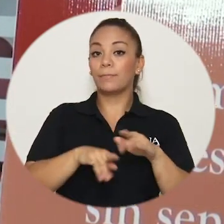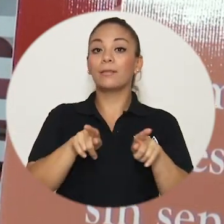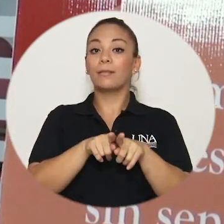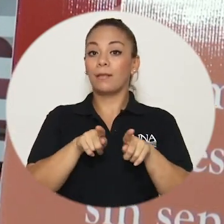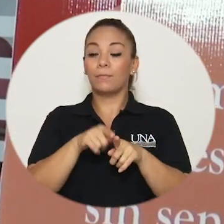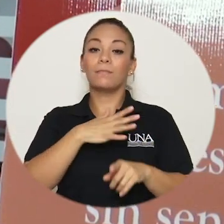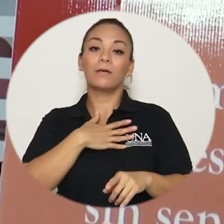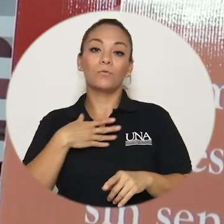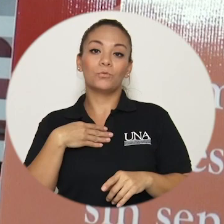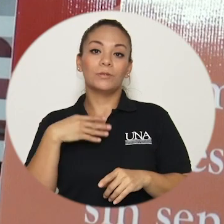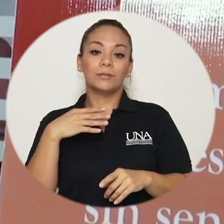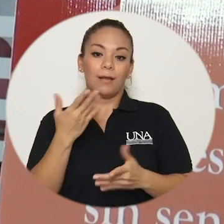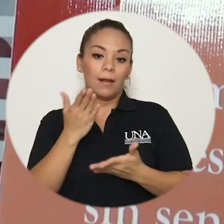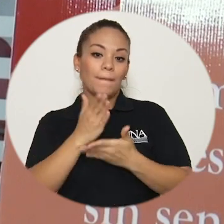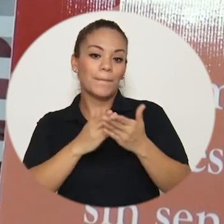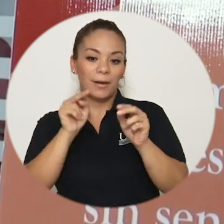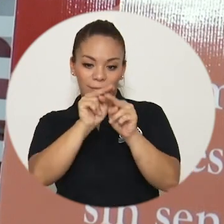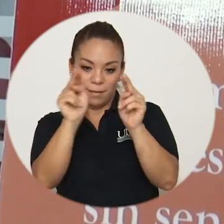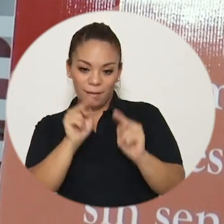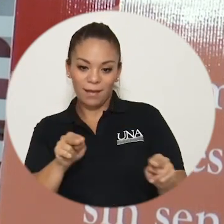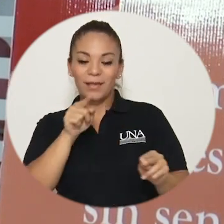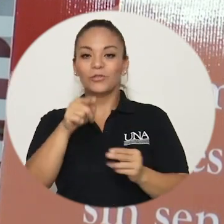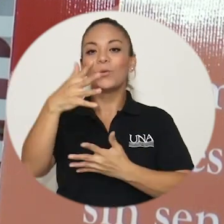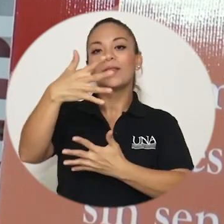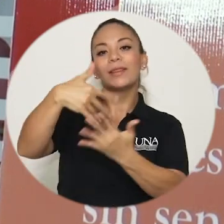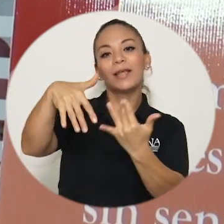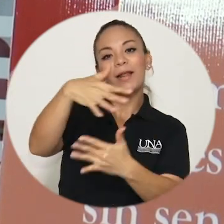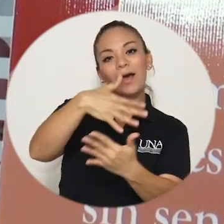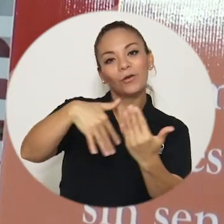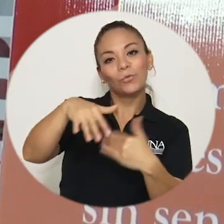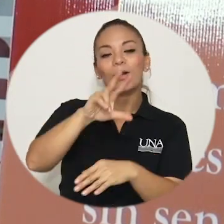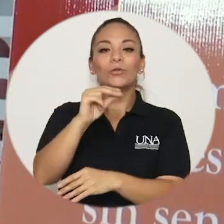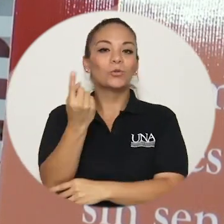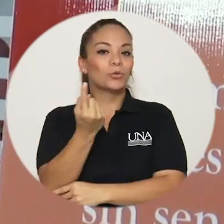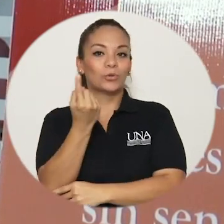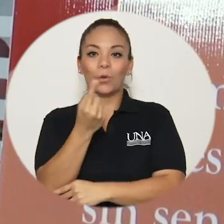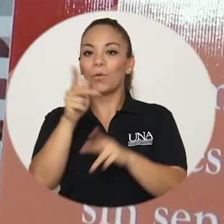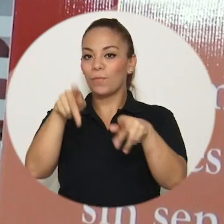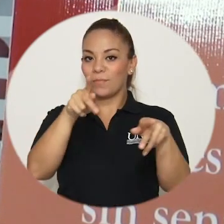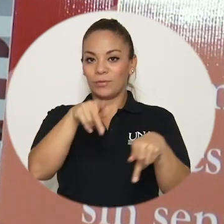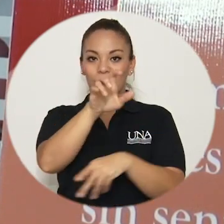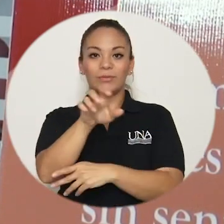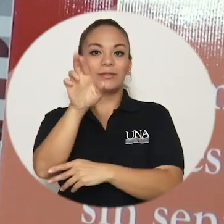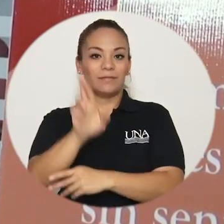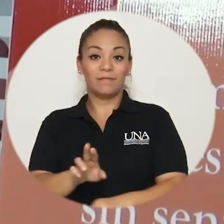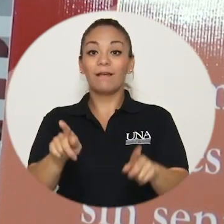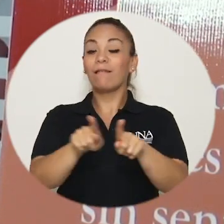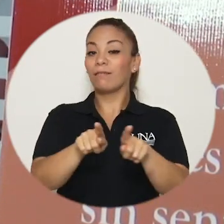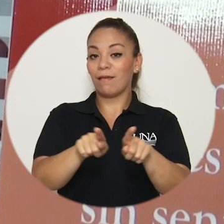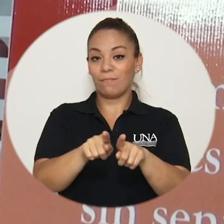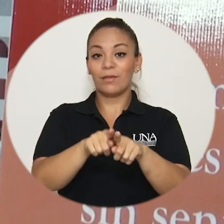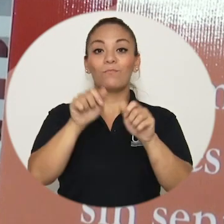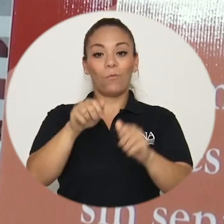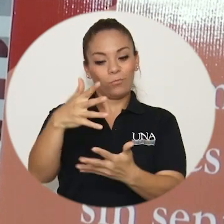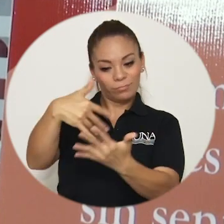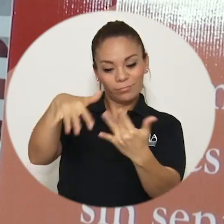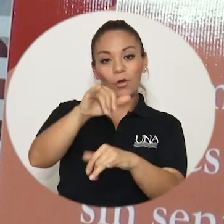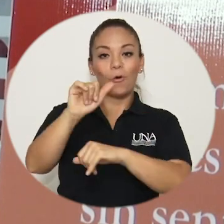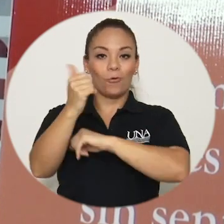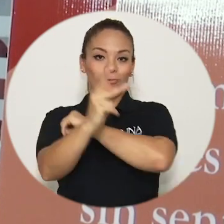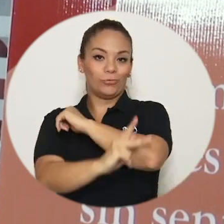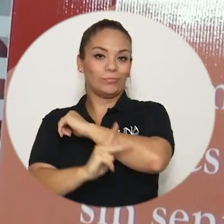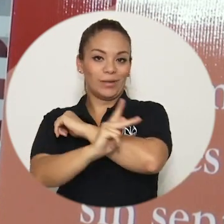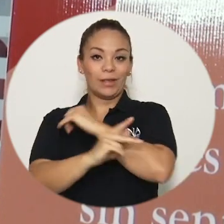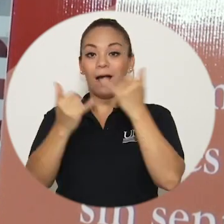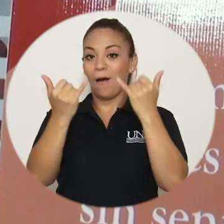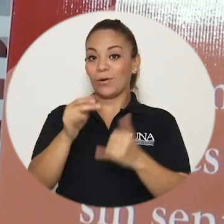Básicamente también me gusta la modalidad virtual. Esto me permite interactuar también no solo con las personas de Costa Rica, también con otros países.